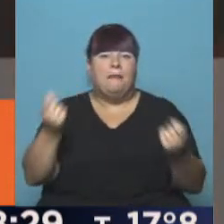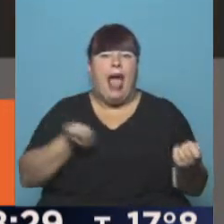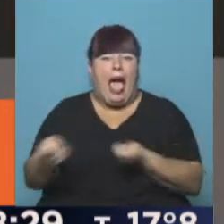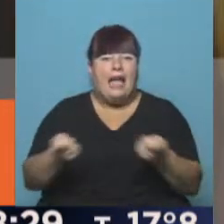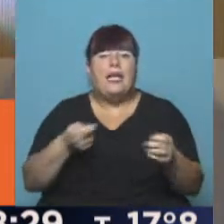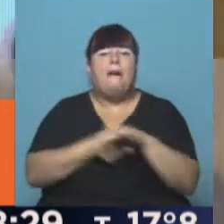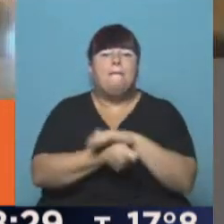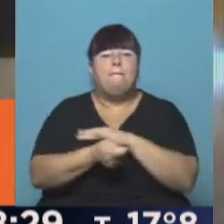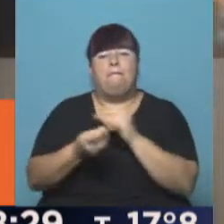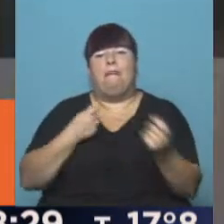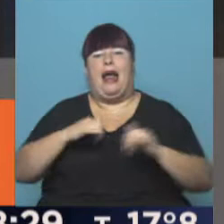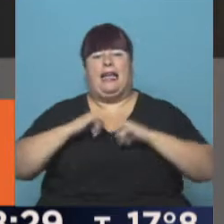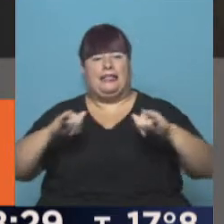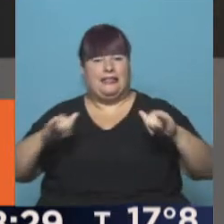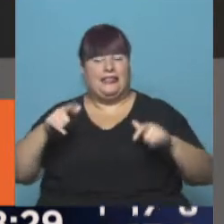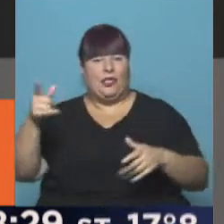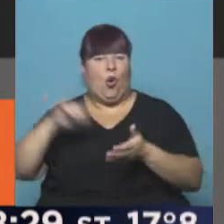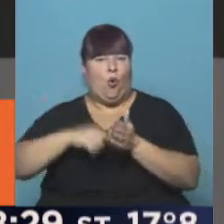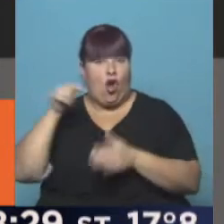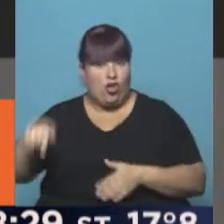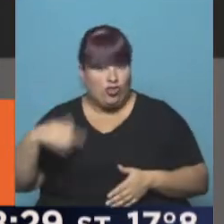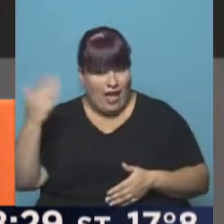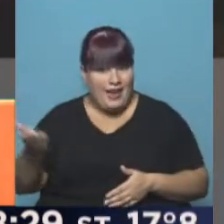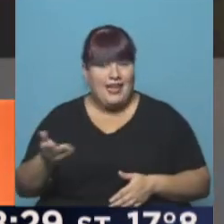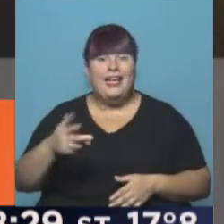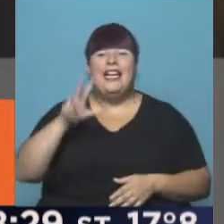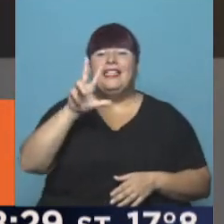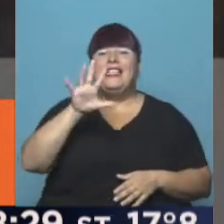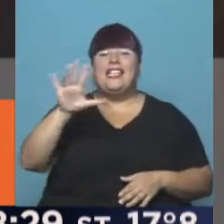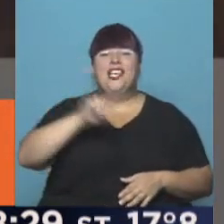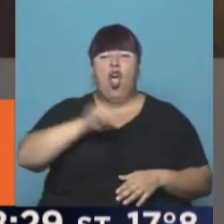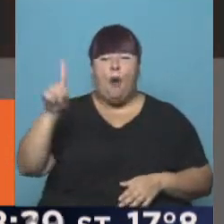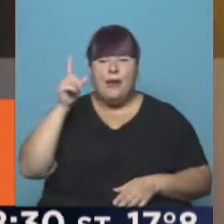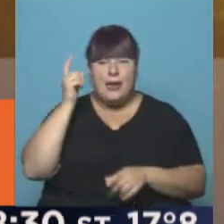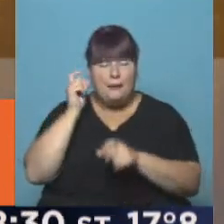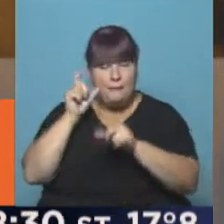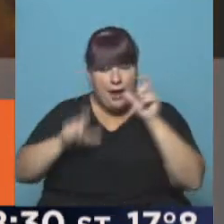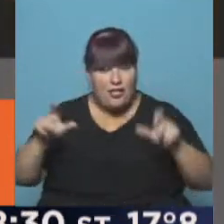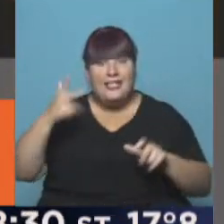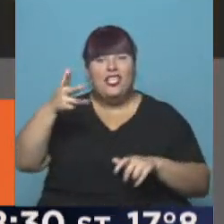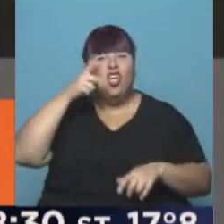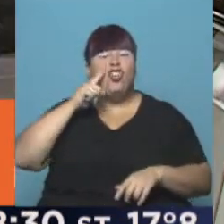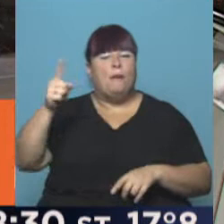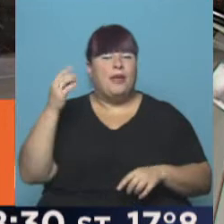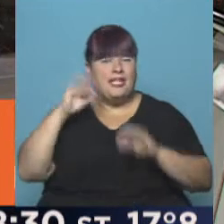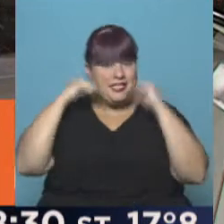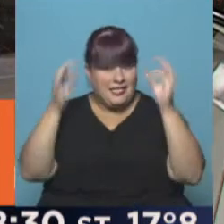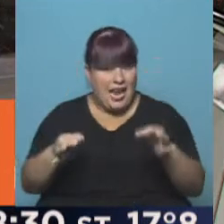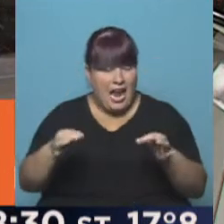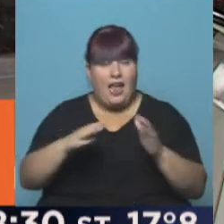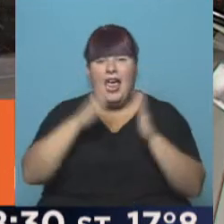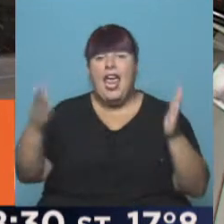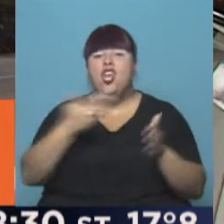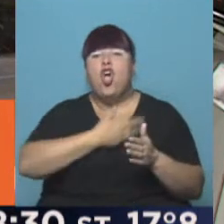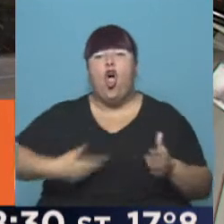recursos en hacer la mejor campaña en la provincia de buenos aires pasaron de 35 mil personas a 38 mil personas en la